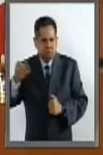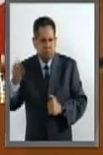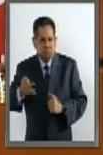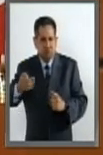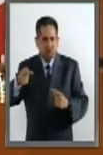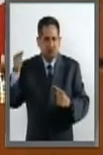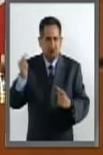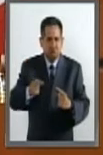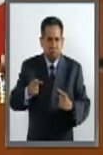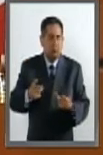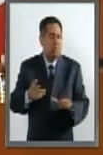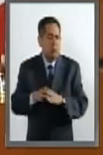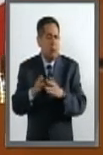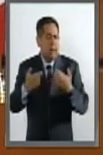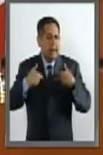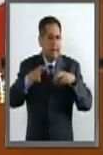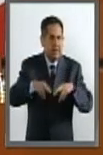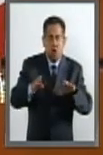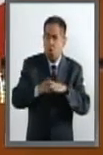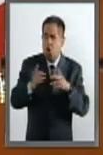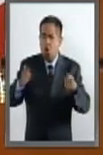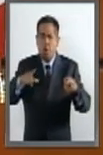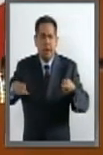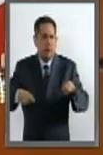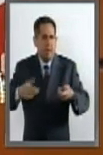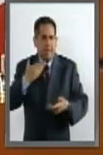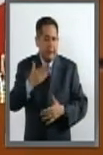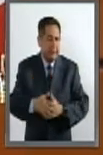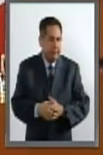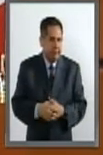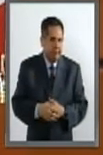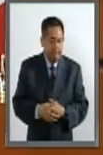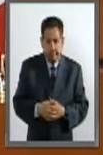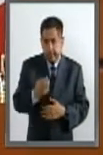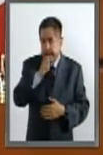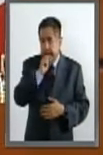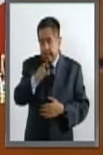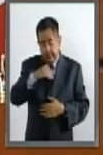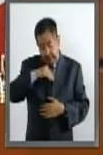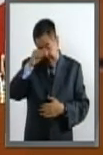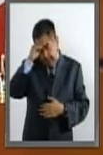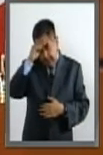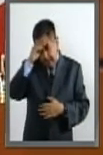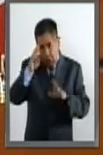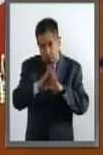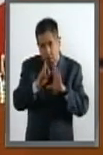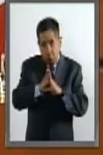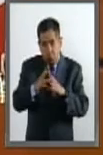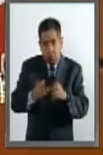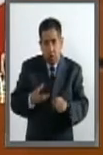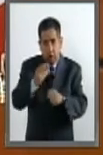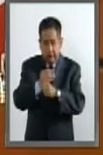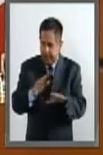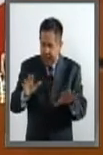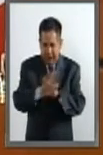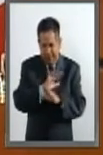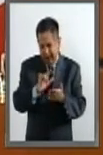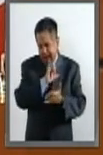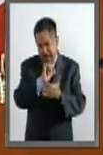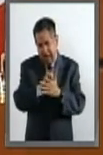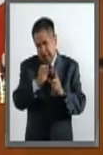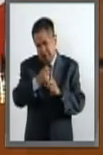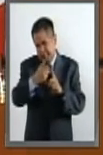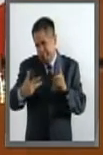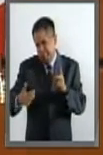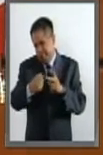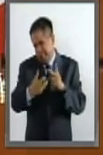representatividad democrática y gobernabilidad. Asimismo, se reforma toda la legislación